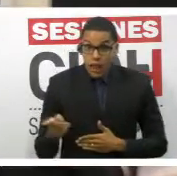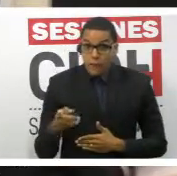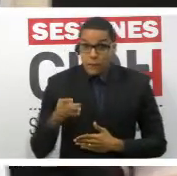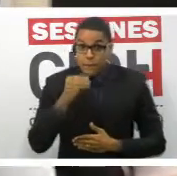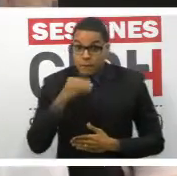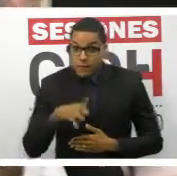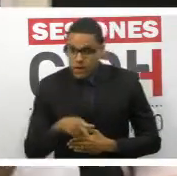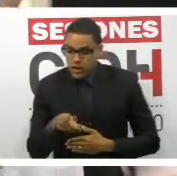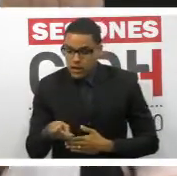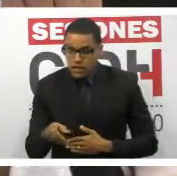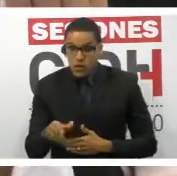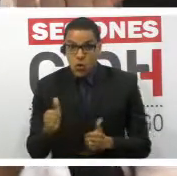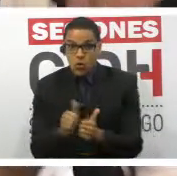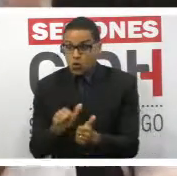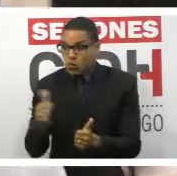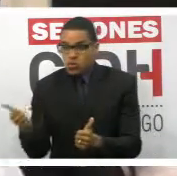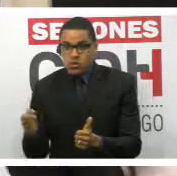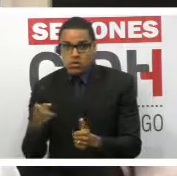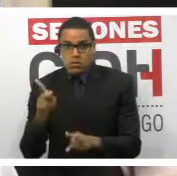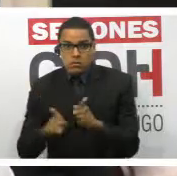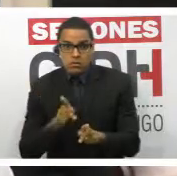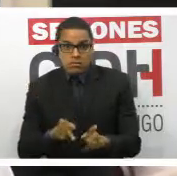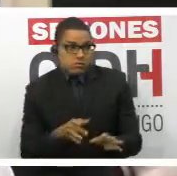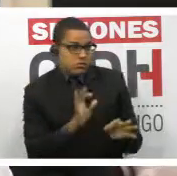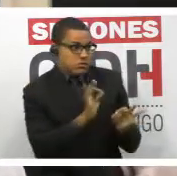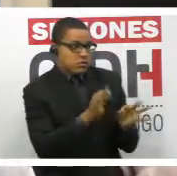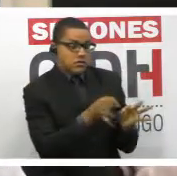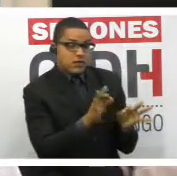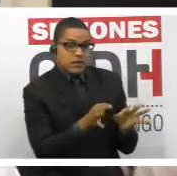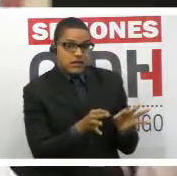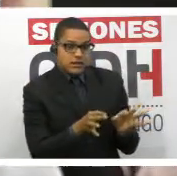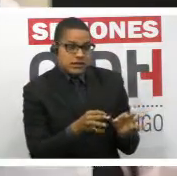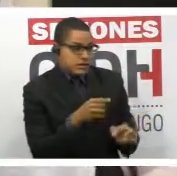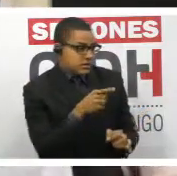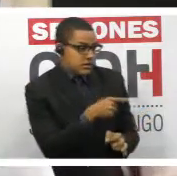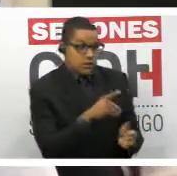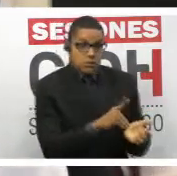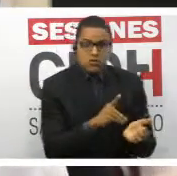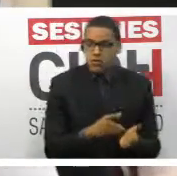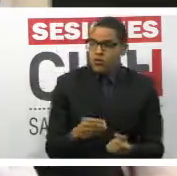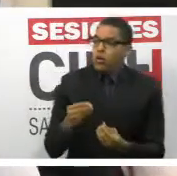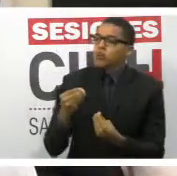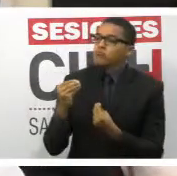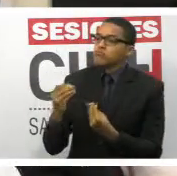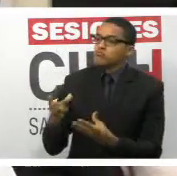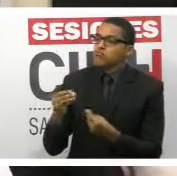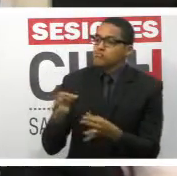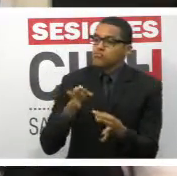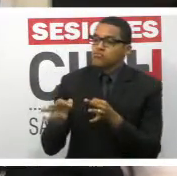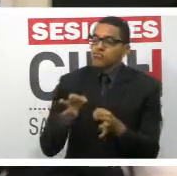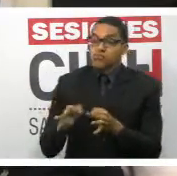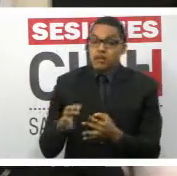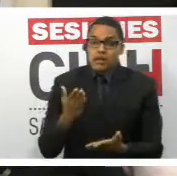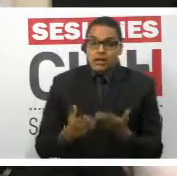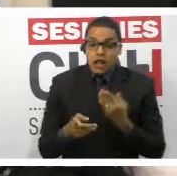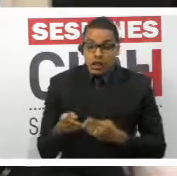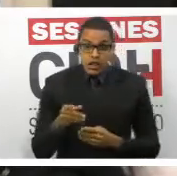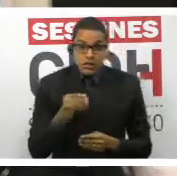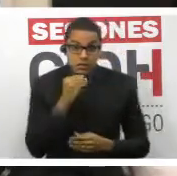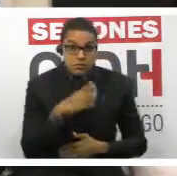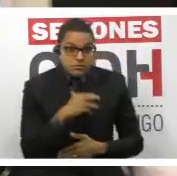la prescripción o la toma de decisiones sobre la salud sexual y reproductiva de la mujer que es digamos a la mujer misma